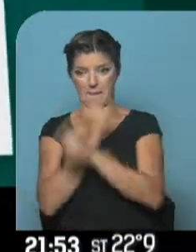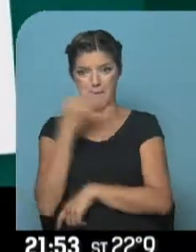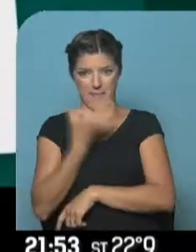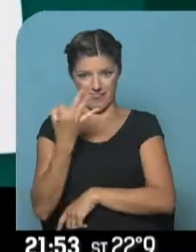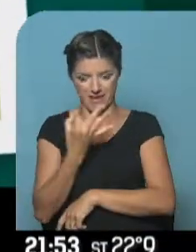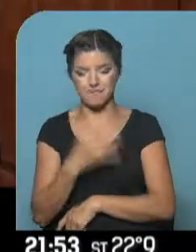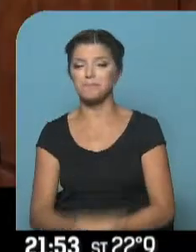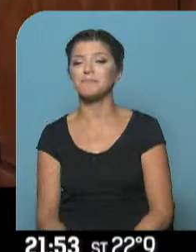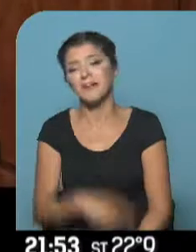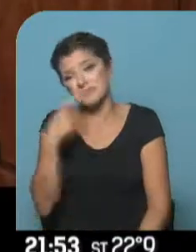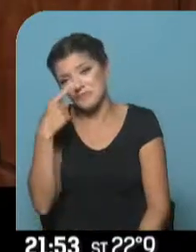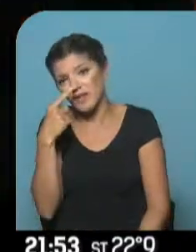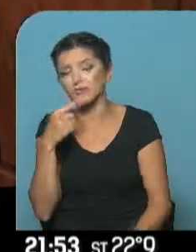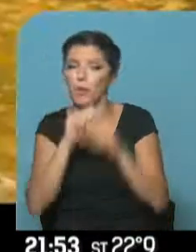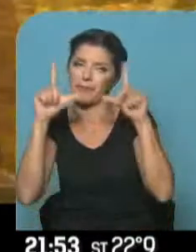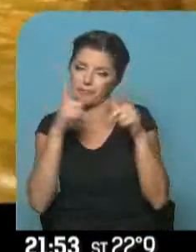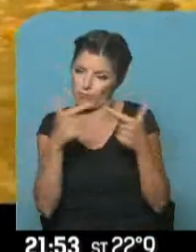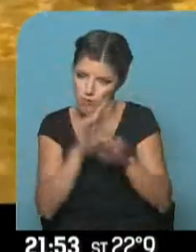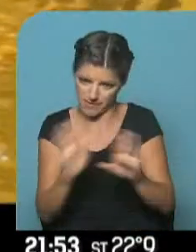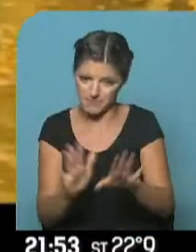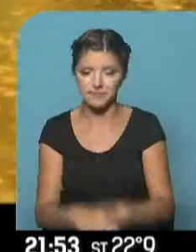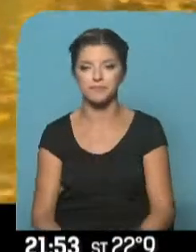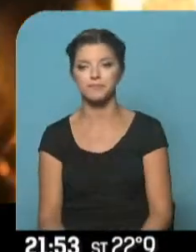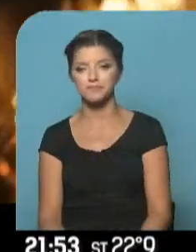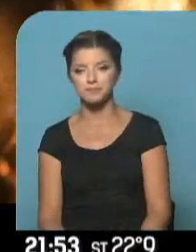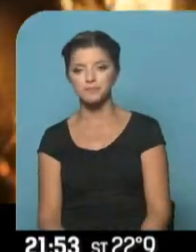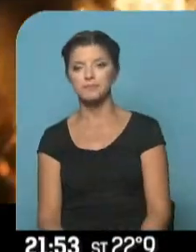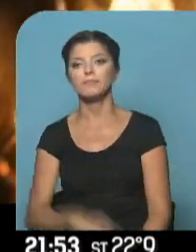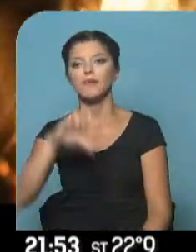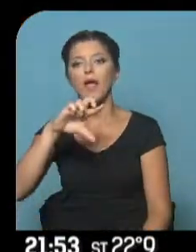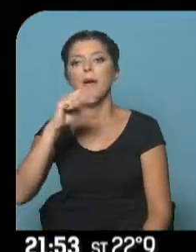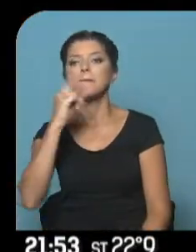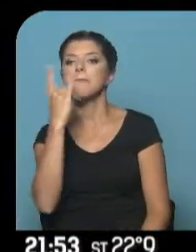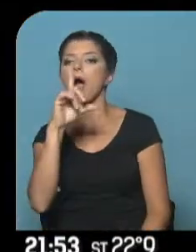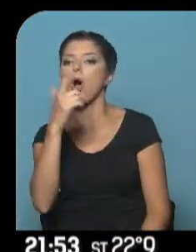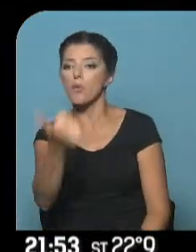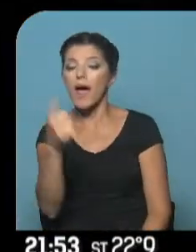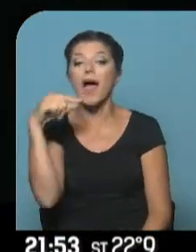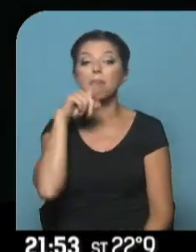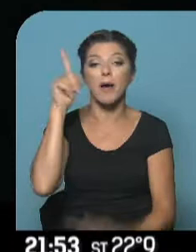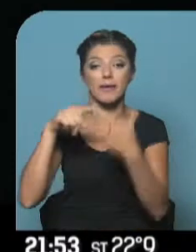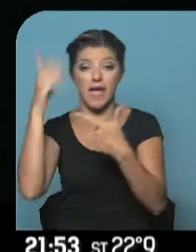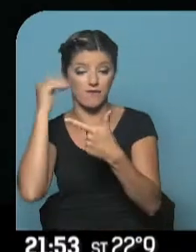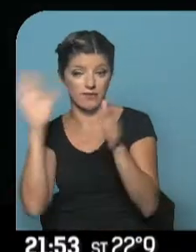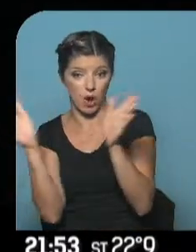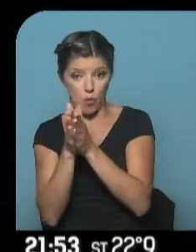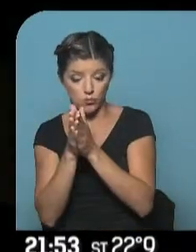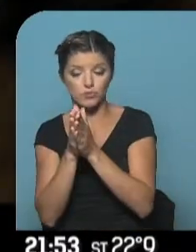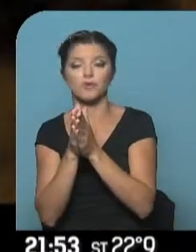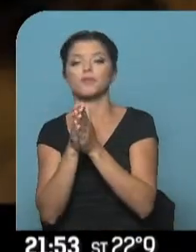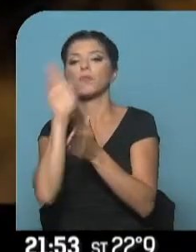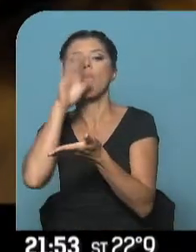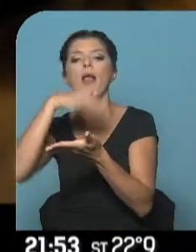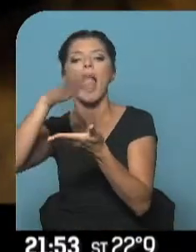Entretenida, sin sorpresas, ¿eh? Paula, una coproducción alemana-francesa, biografía de la artista plástica